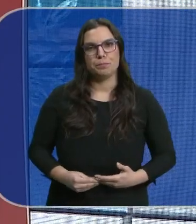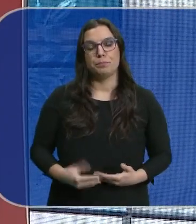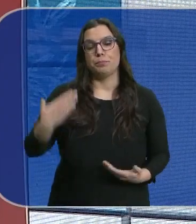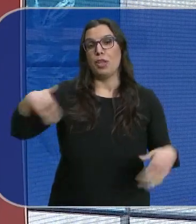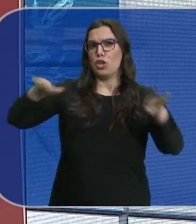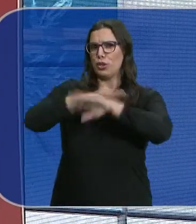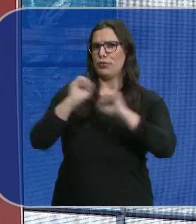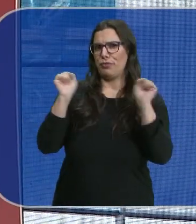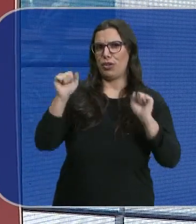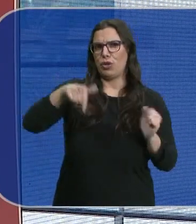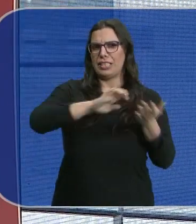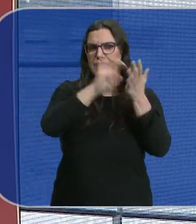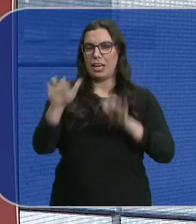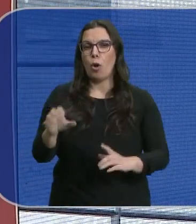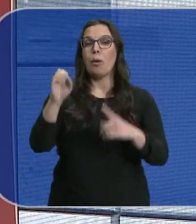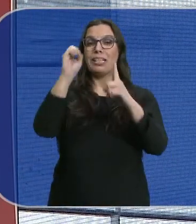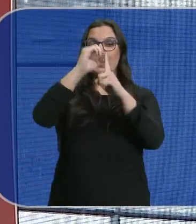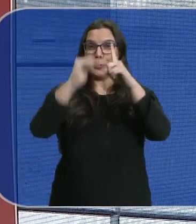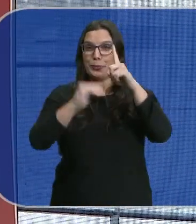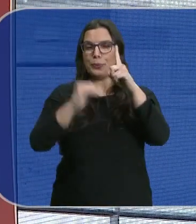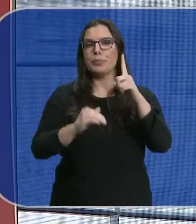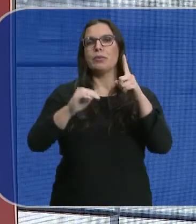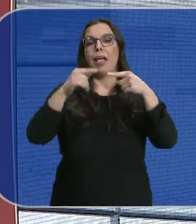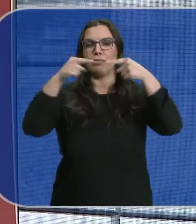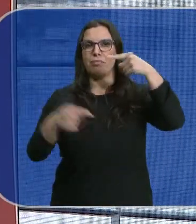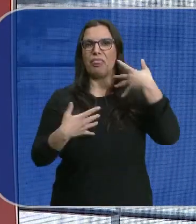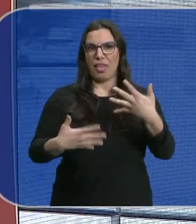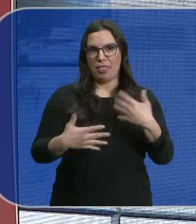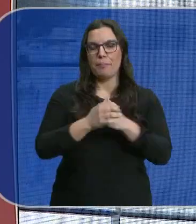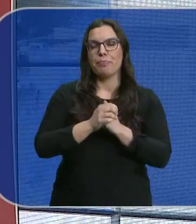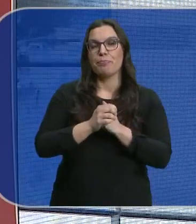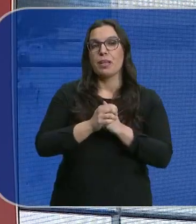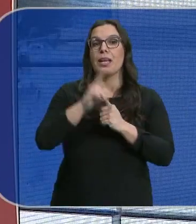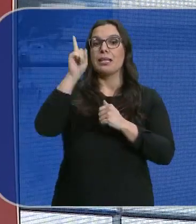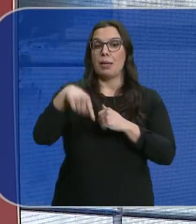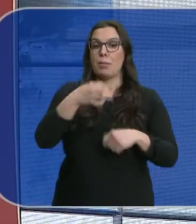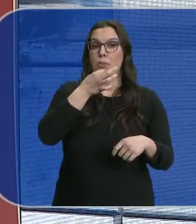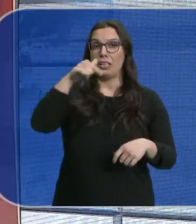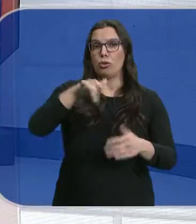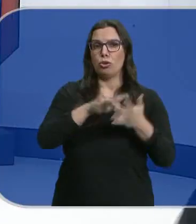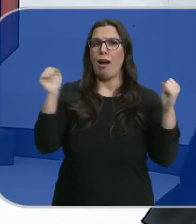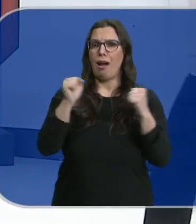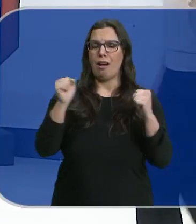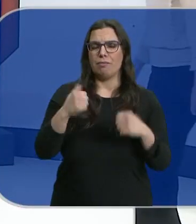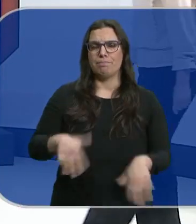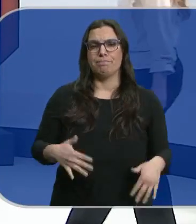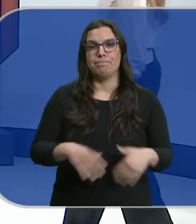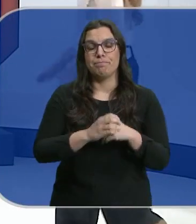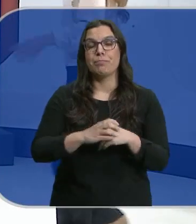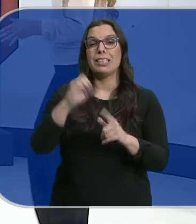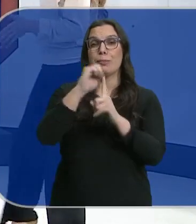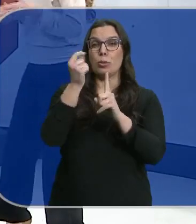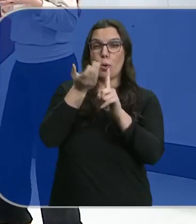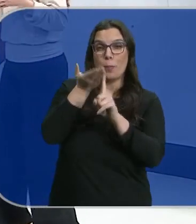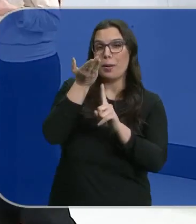Noche muy fría en Castilla y León, con mínimas que han llegado a superar los 10 bajo cero. También nos vamos a tener que abrigar por la tarde. Silvia. Las temperaturas se van